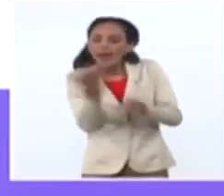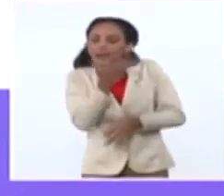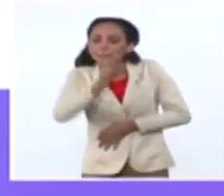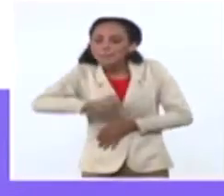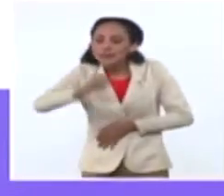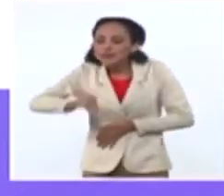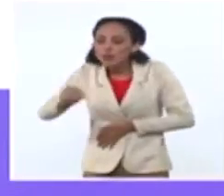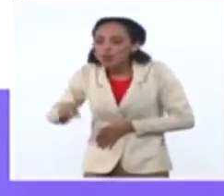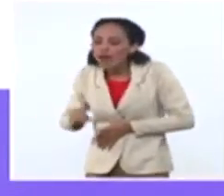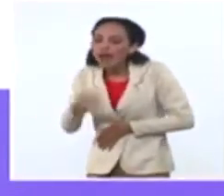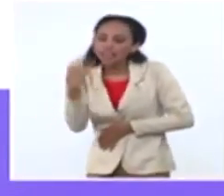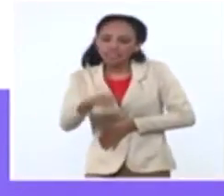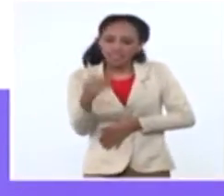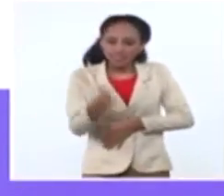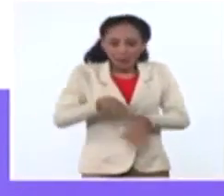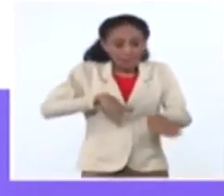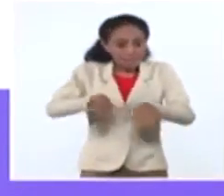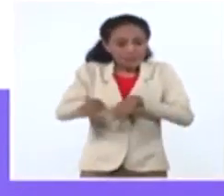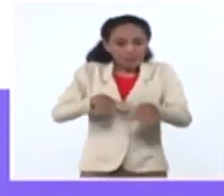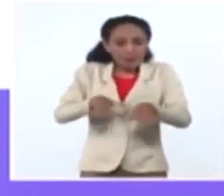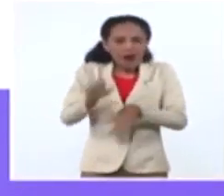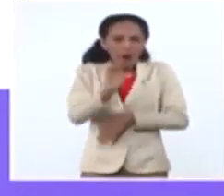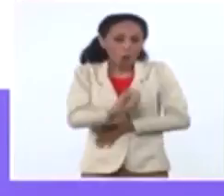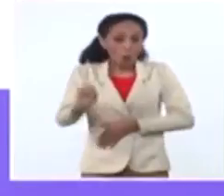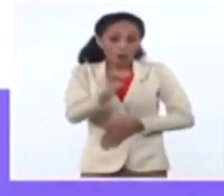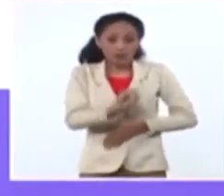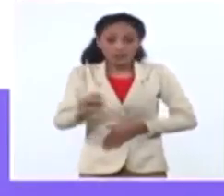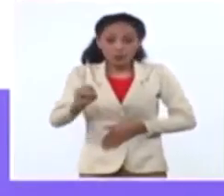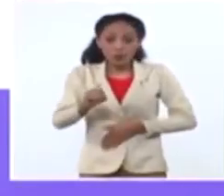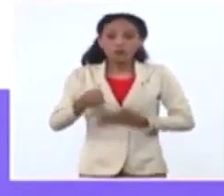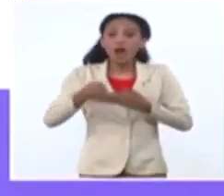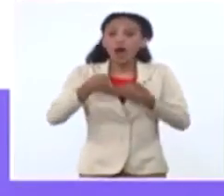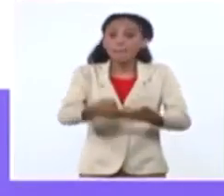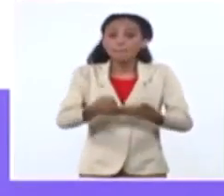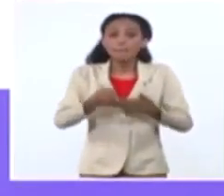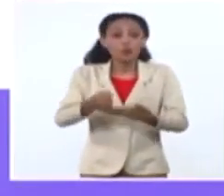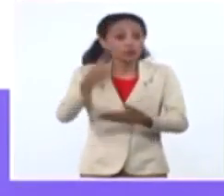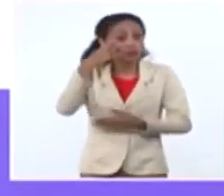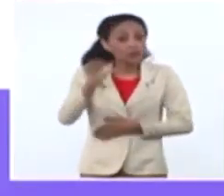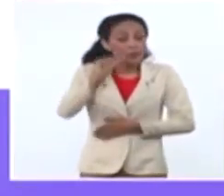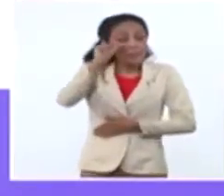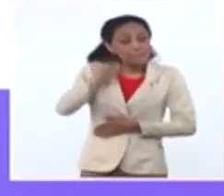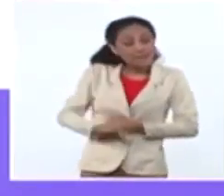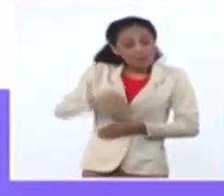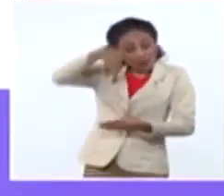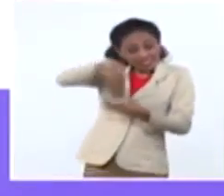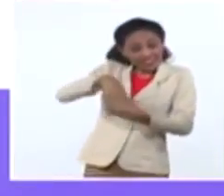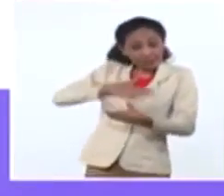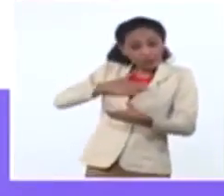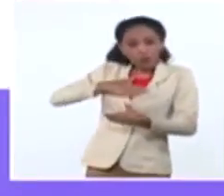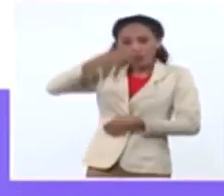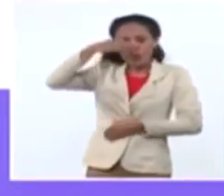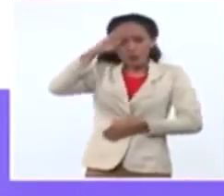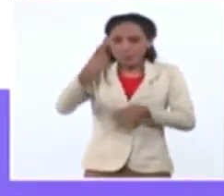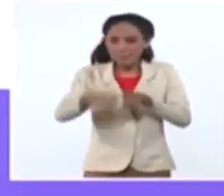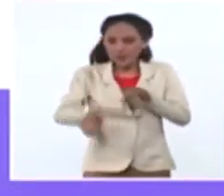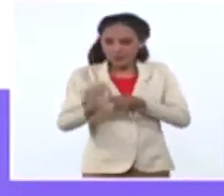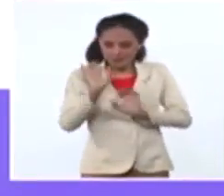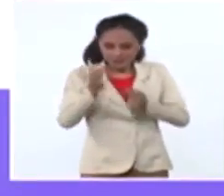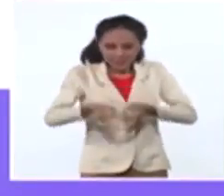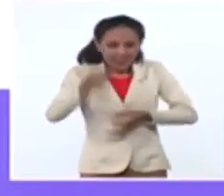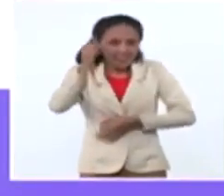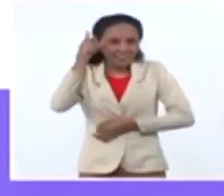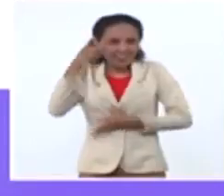organización, apoyo logístico de agentes internos en Cuba, que la ley de Estados